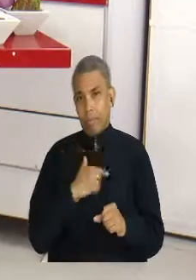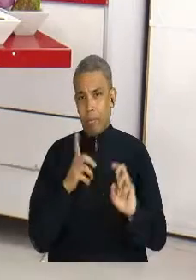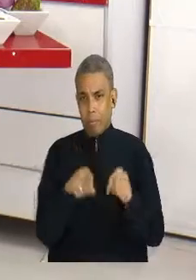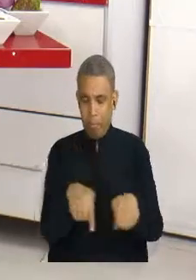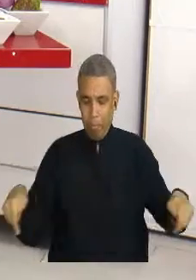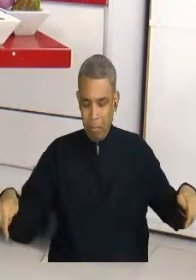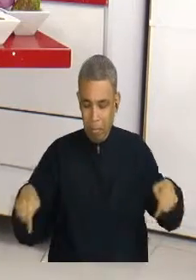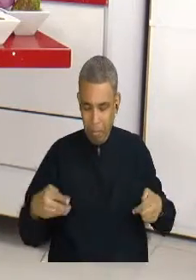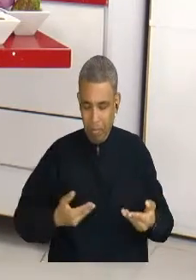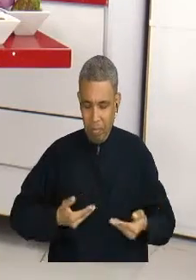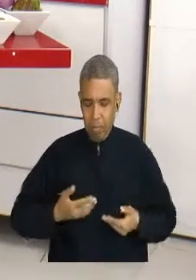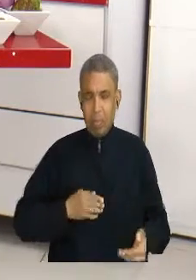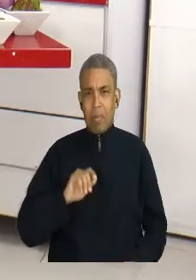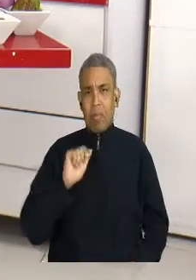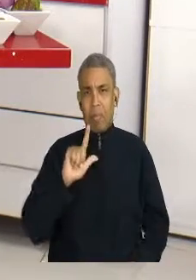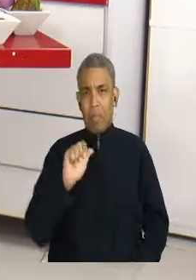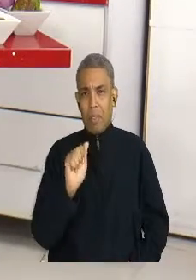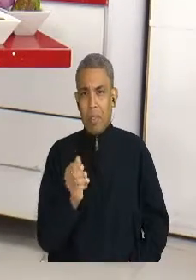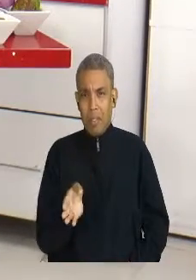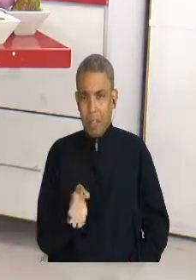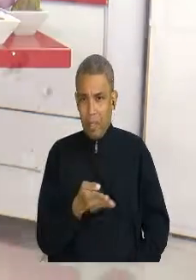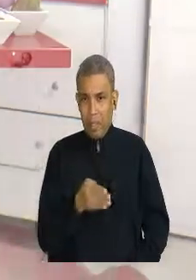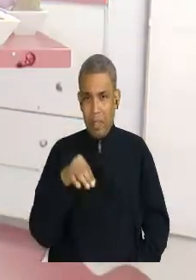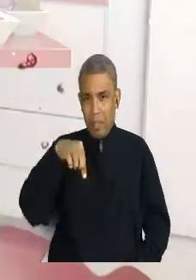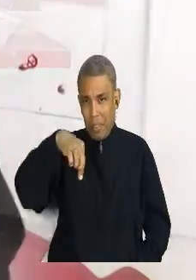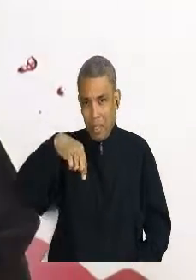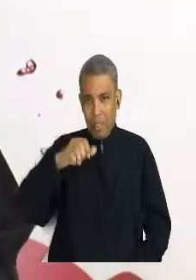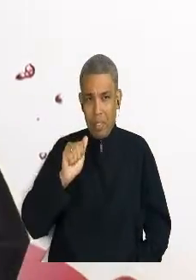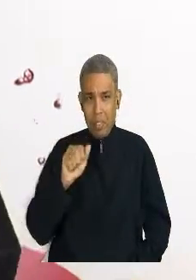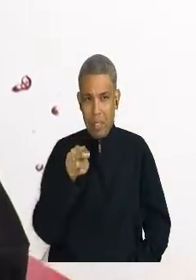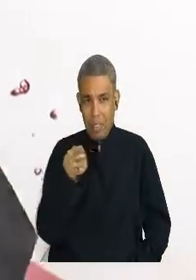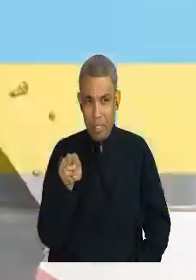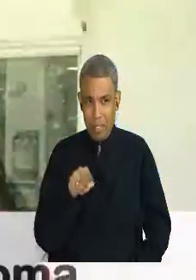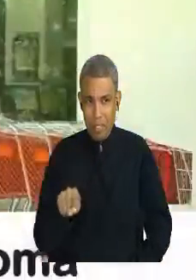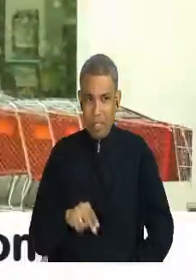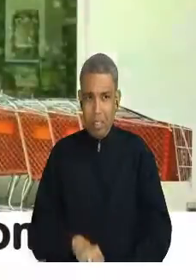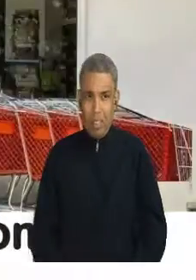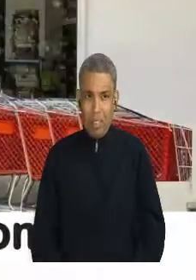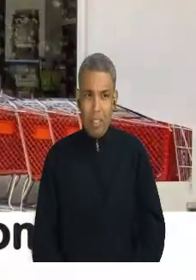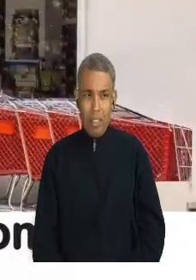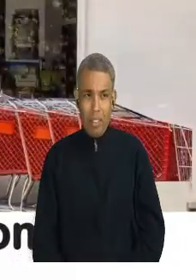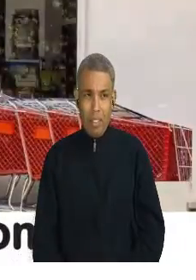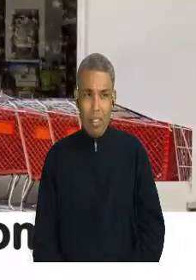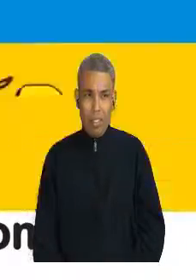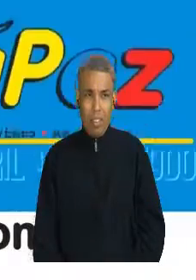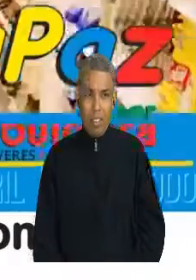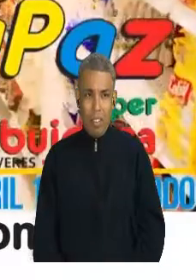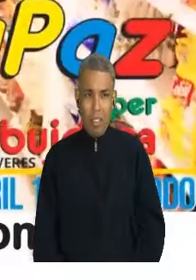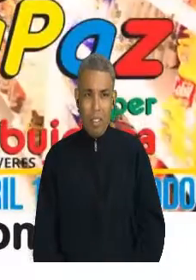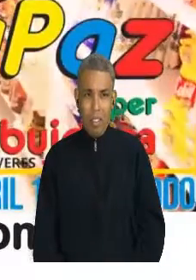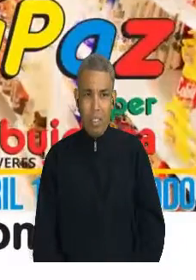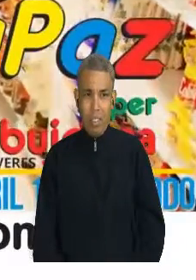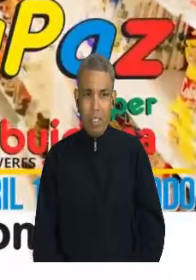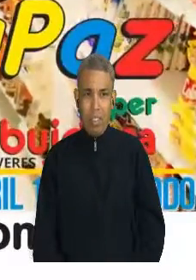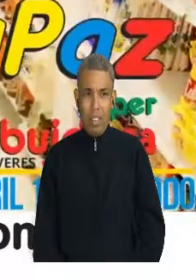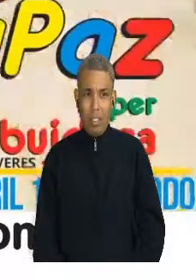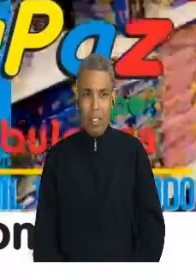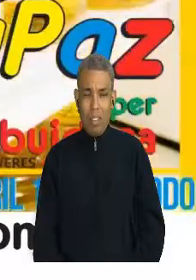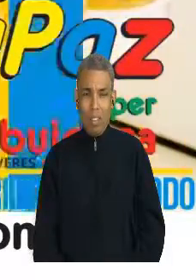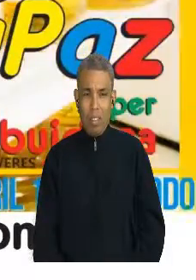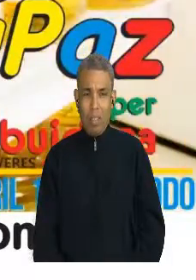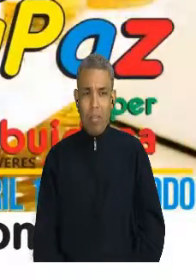encontramos toda esta variedad de productos en la caja, en la casa, en la canasta familiar. Entonces, visiten nuestra Distribuidora La Paz. Sí, señor,